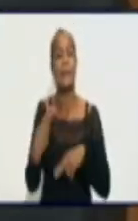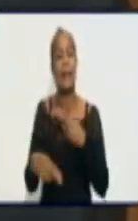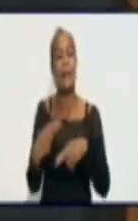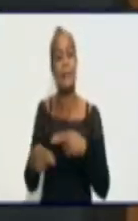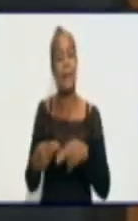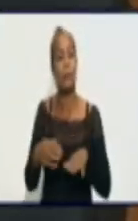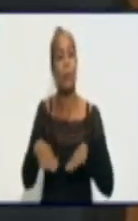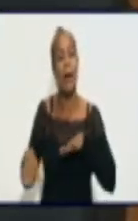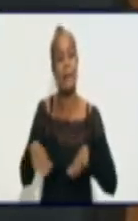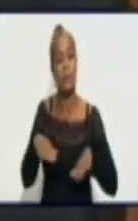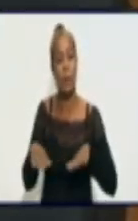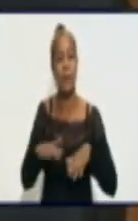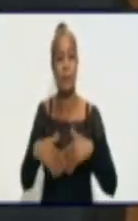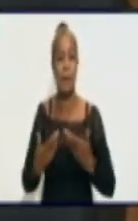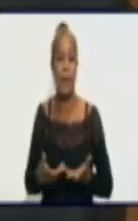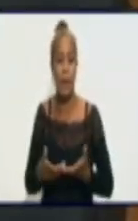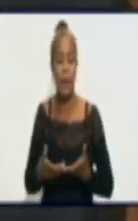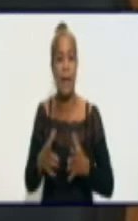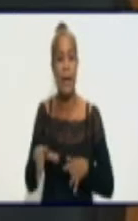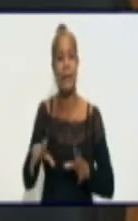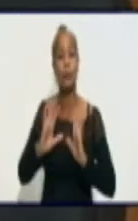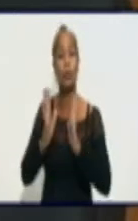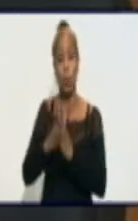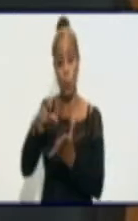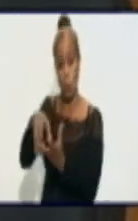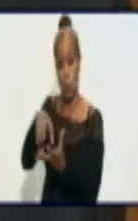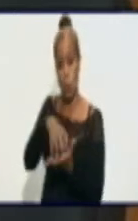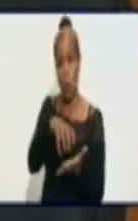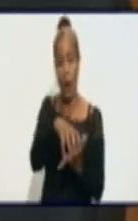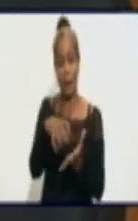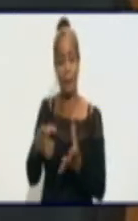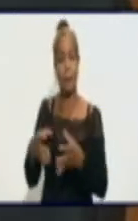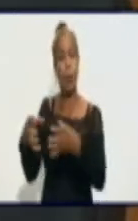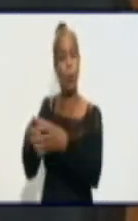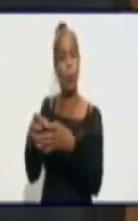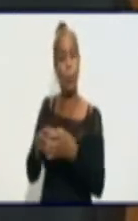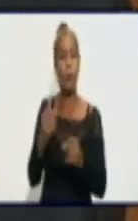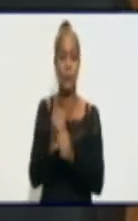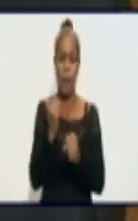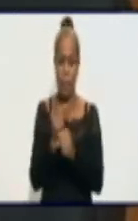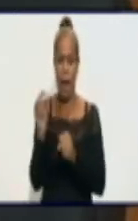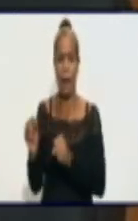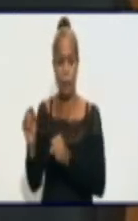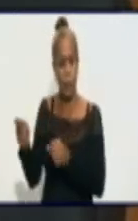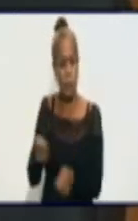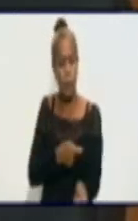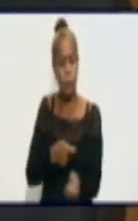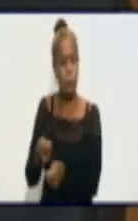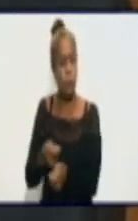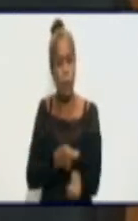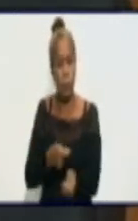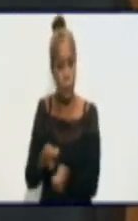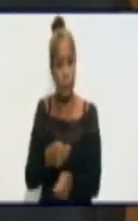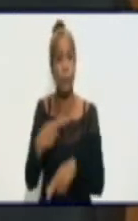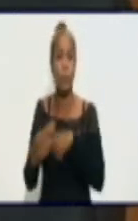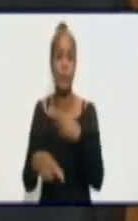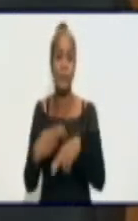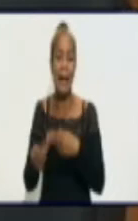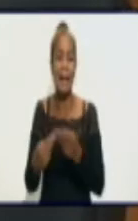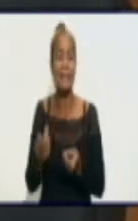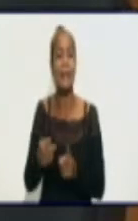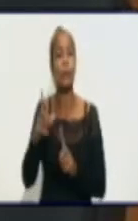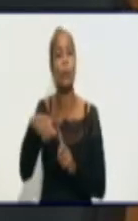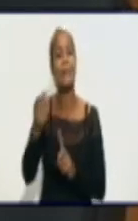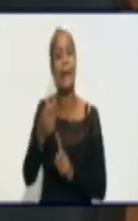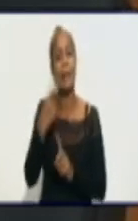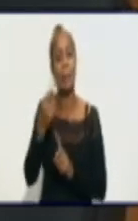radiobatida en las manzanas positivas, en las manzanas aledañas, o sea, las caras aledañas de las manzanas positivas. Se están realizando tratamientos